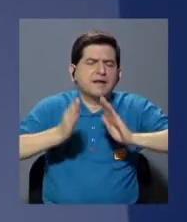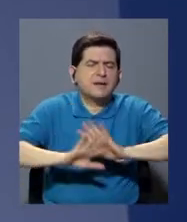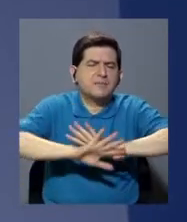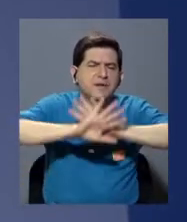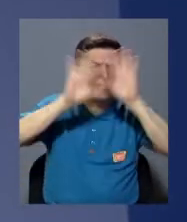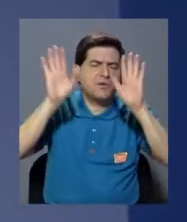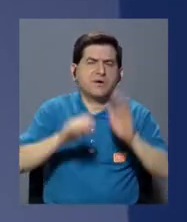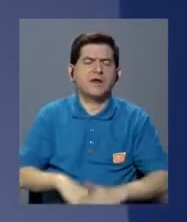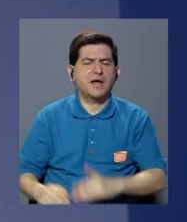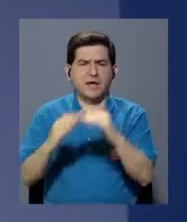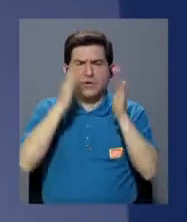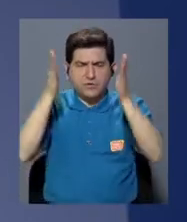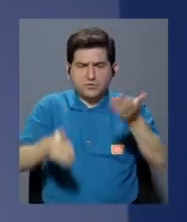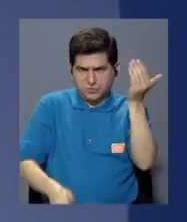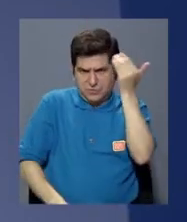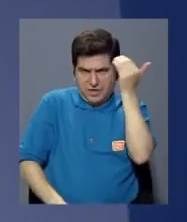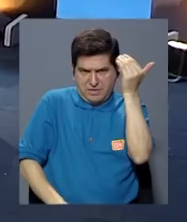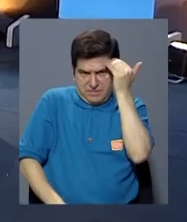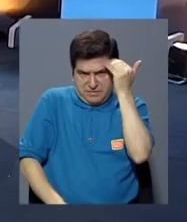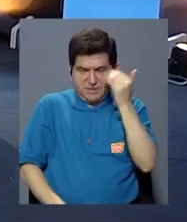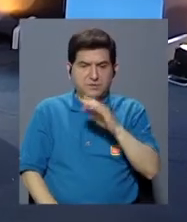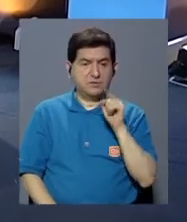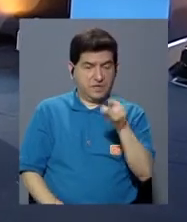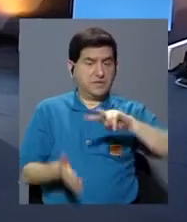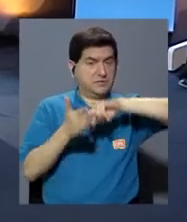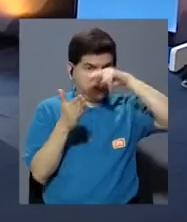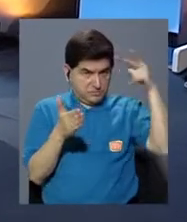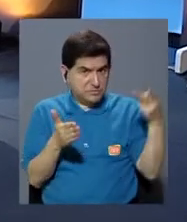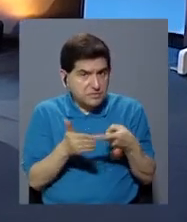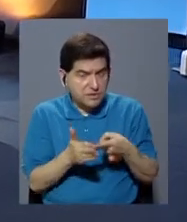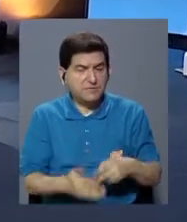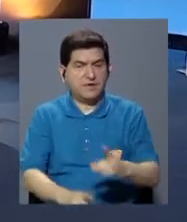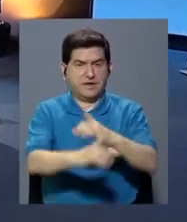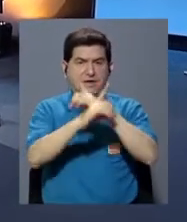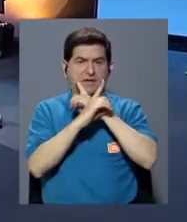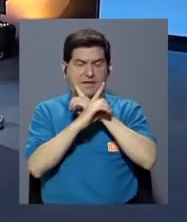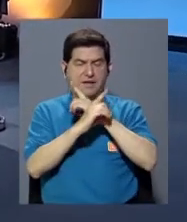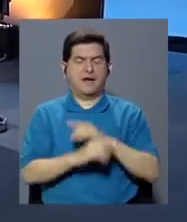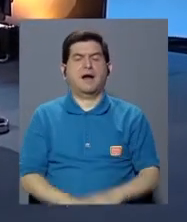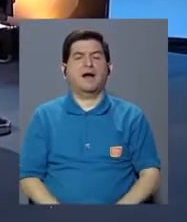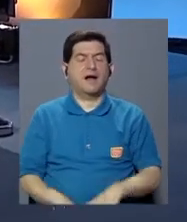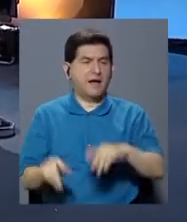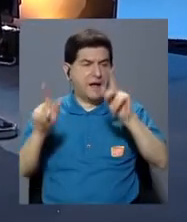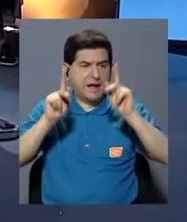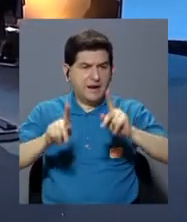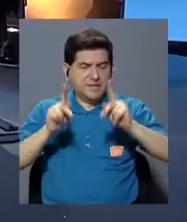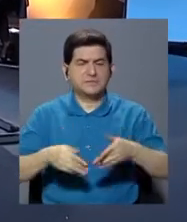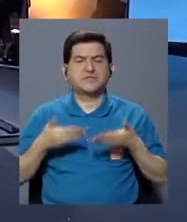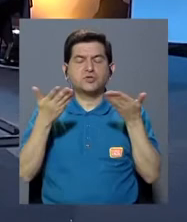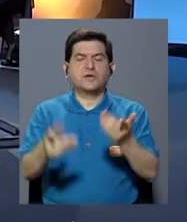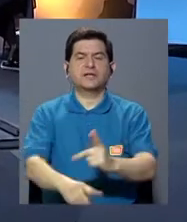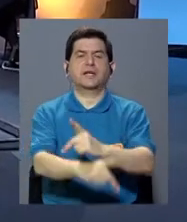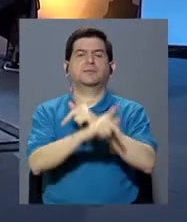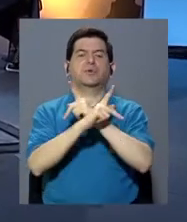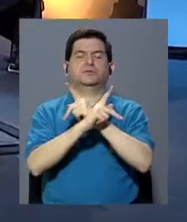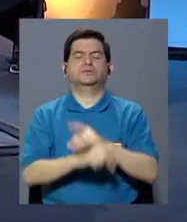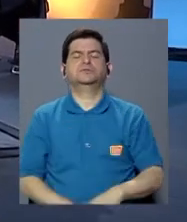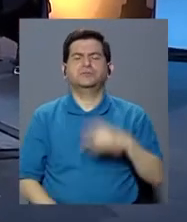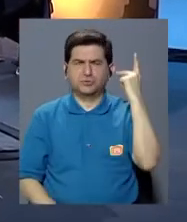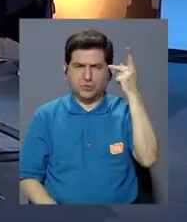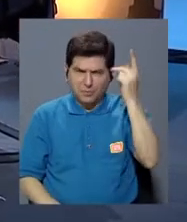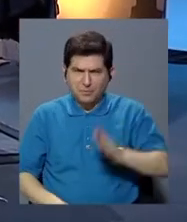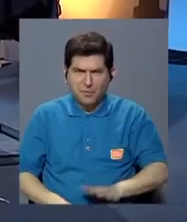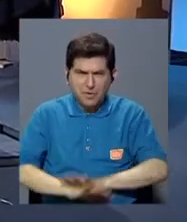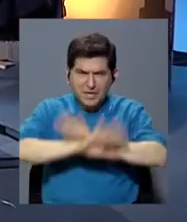ruta clara que debería tener la ciudadanía y cómo eso implica en cómo la Defensoría protege al ciudadano. ¿Hay una